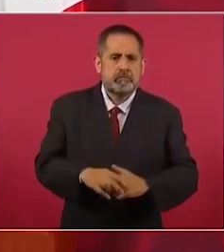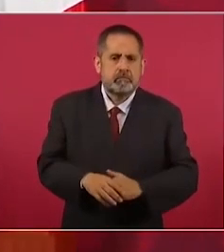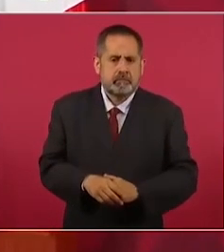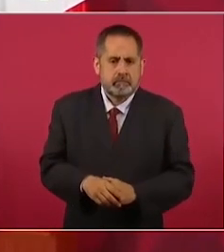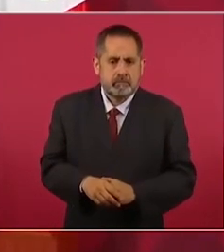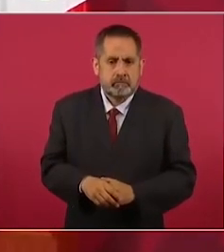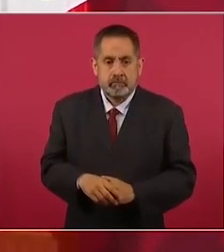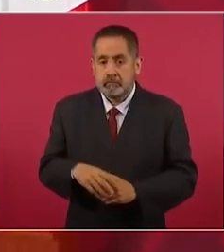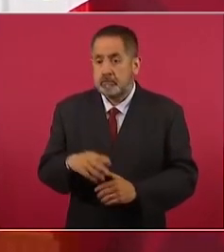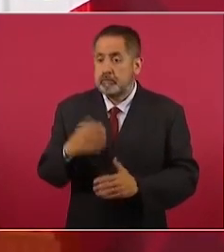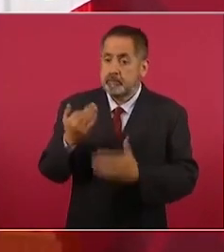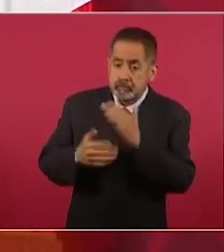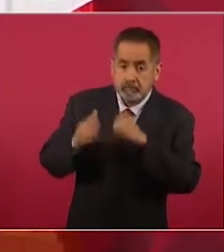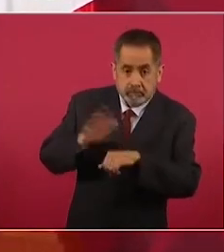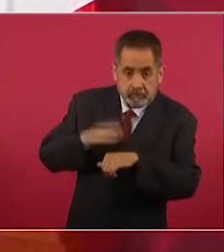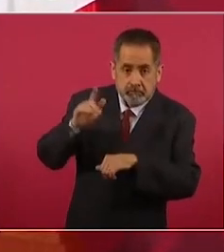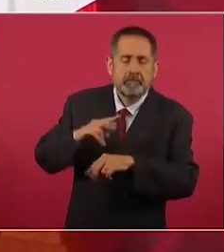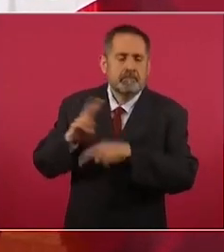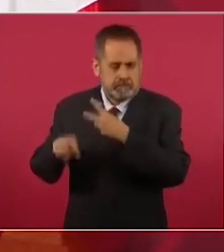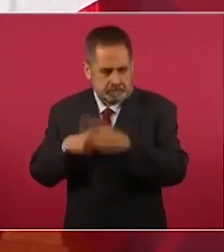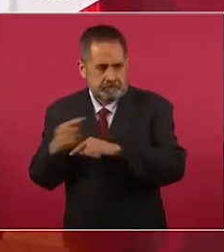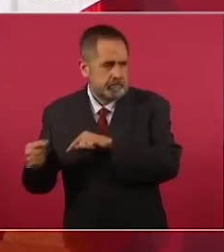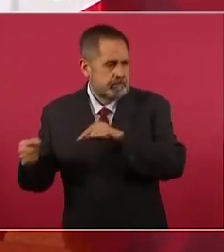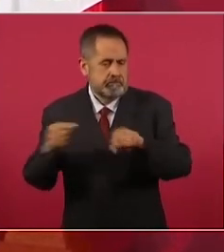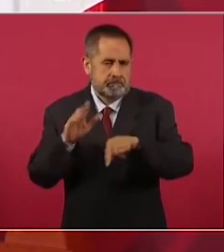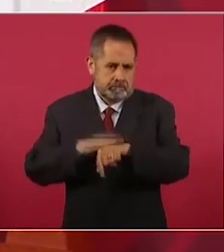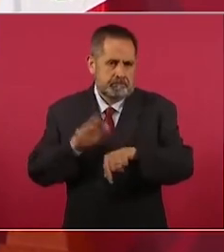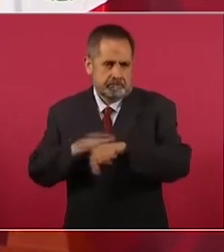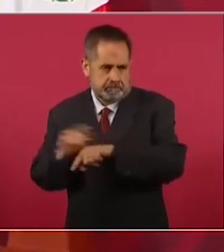Sí, hace falta, sí, pero ya se tiene